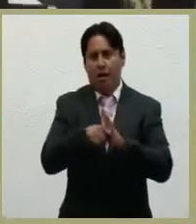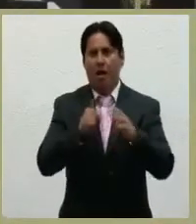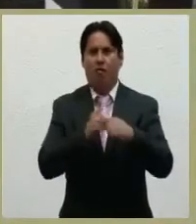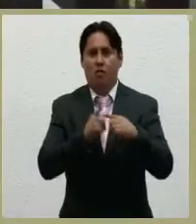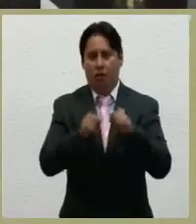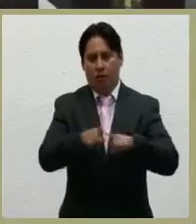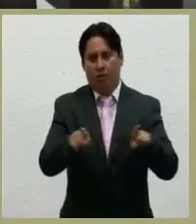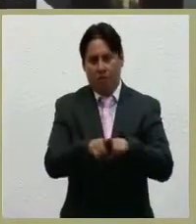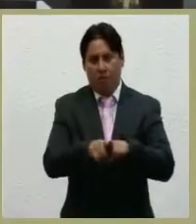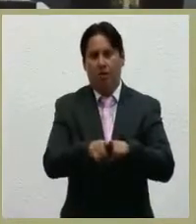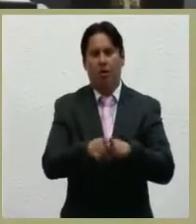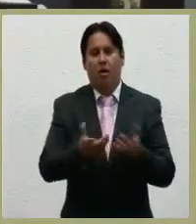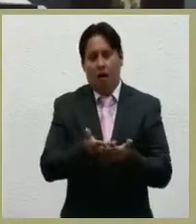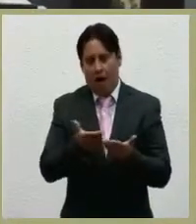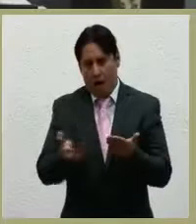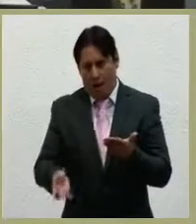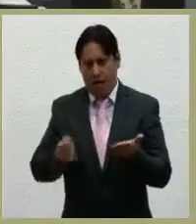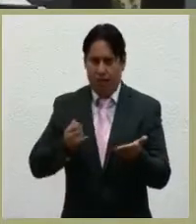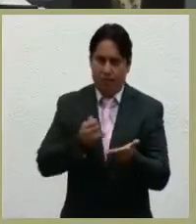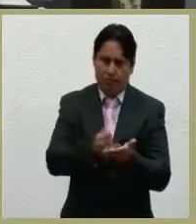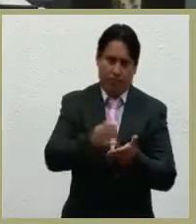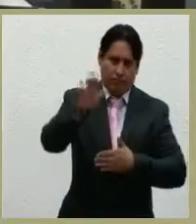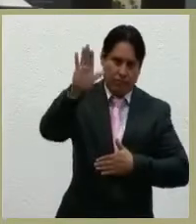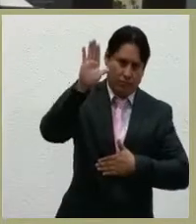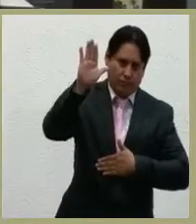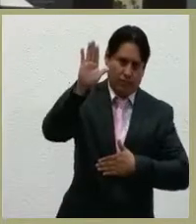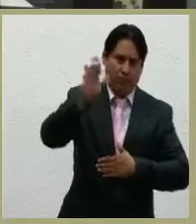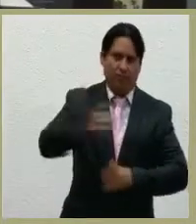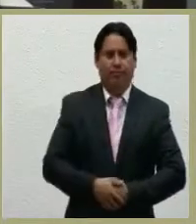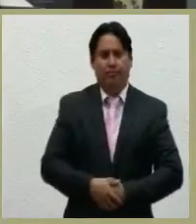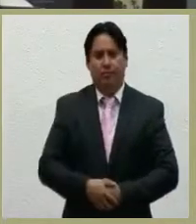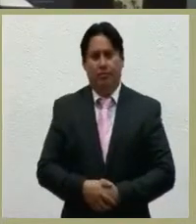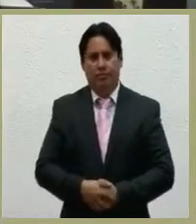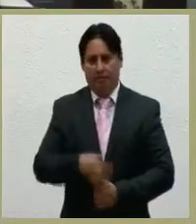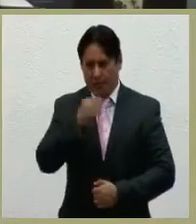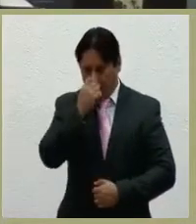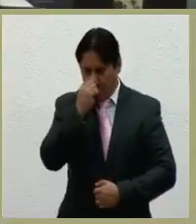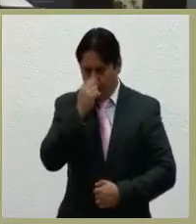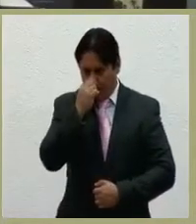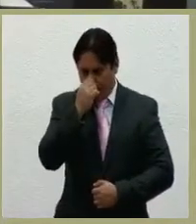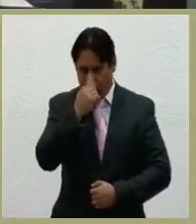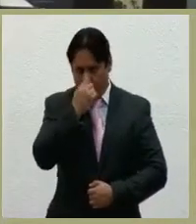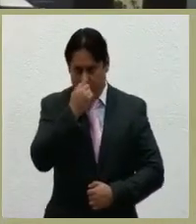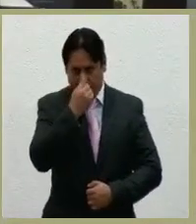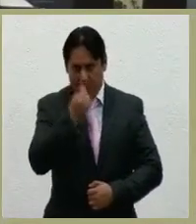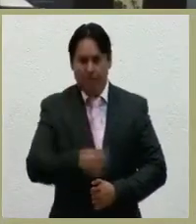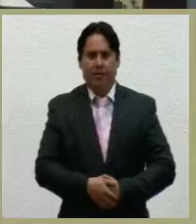contra o a favor de la misma, sírvanse manifestarlo en este momento levantando la mano.